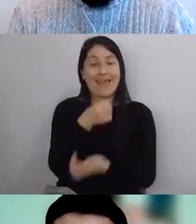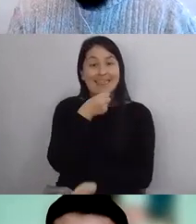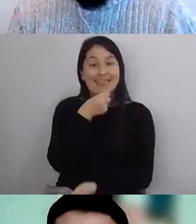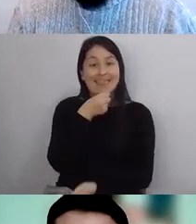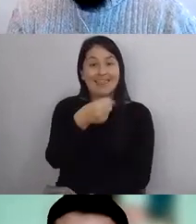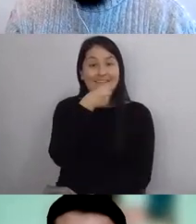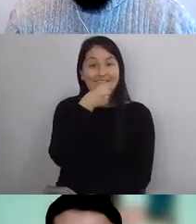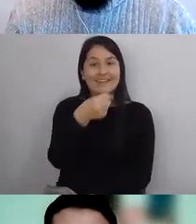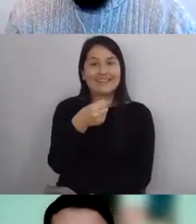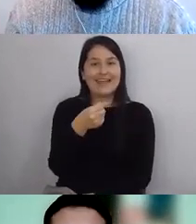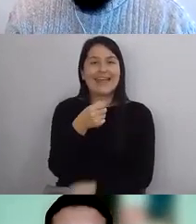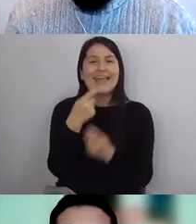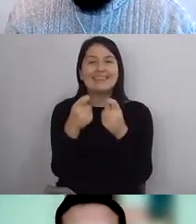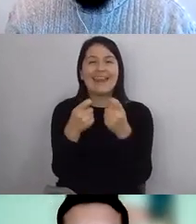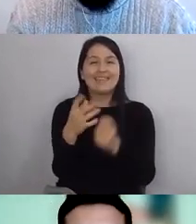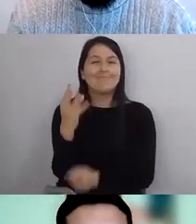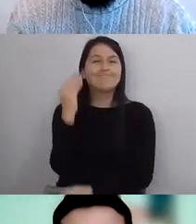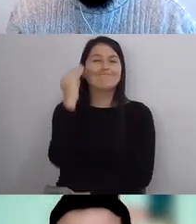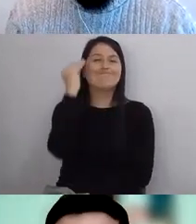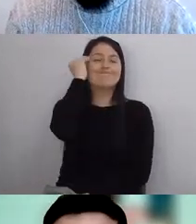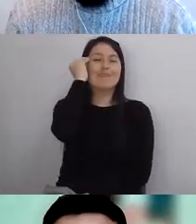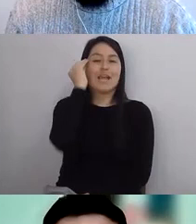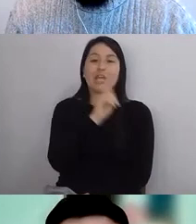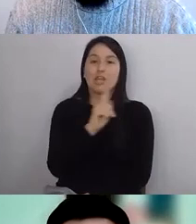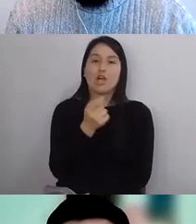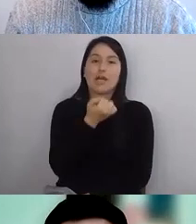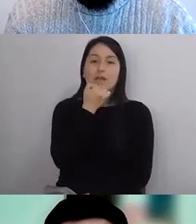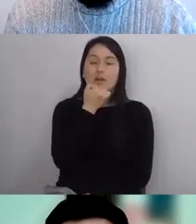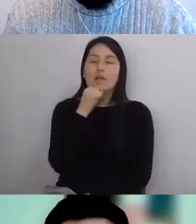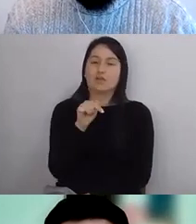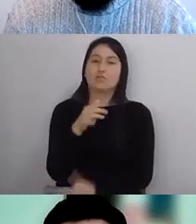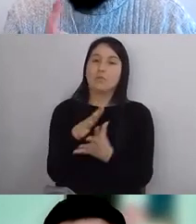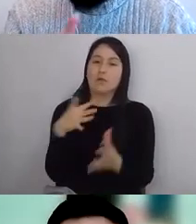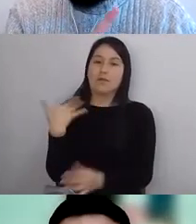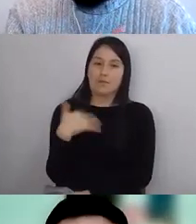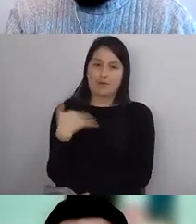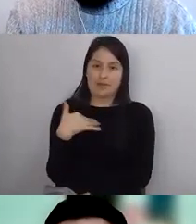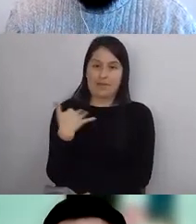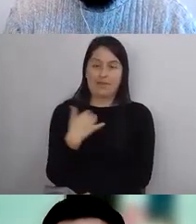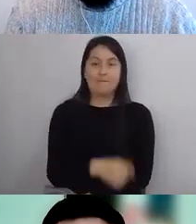Perfecto. cometer esos errores. Yo creo que eso Súper. es bastante importante, sí. Y lo